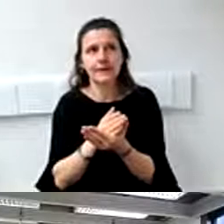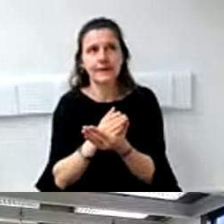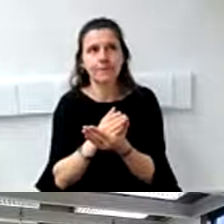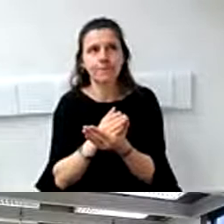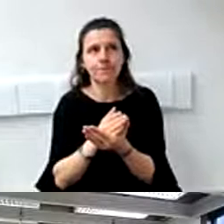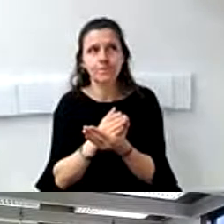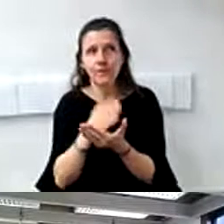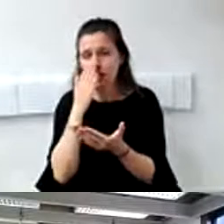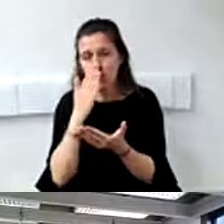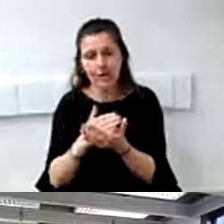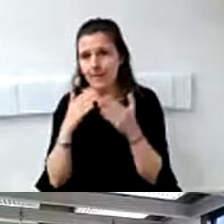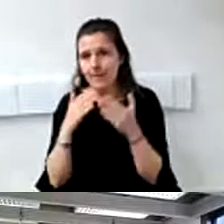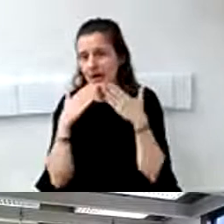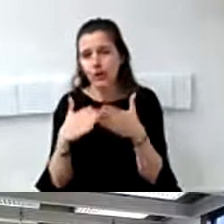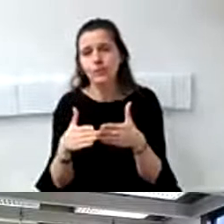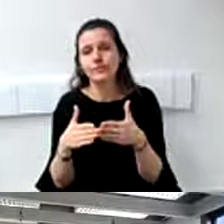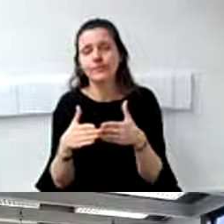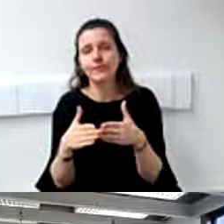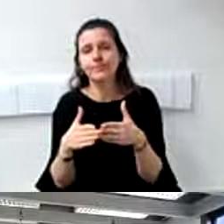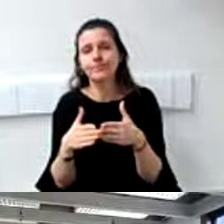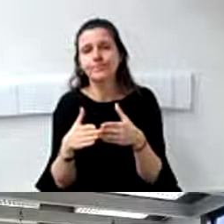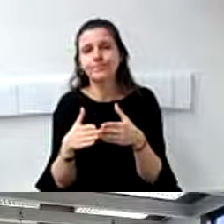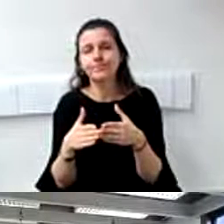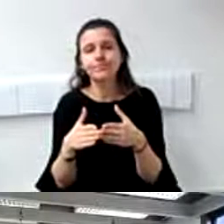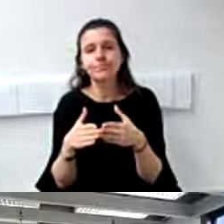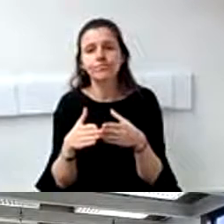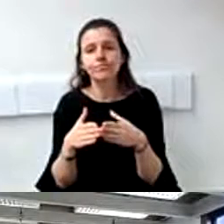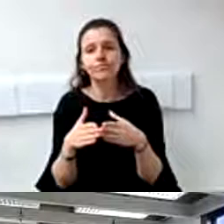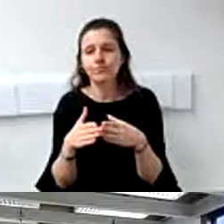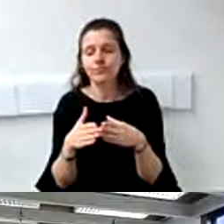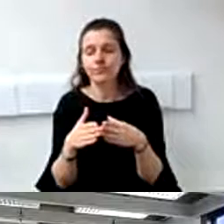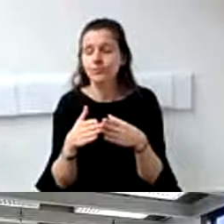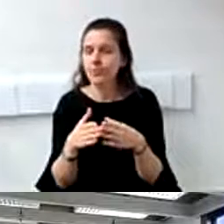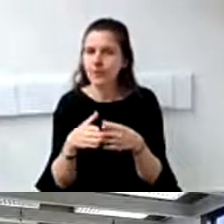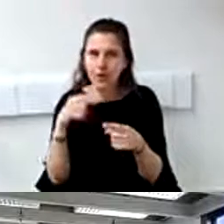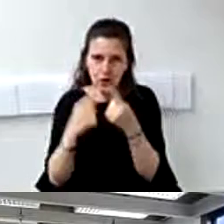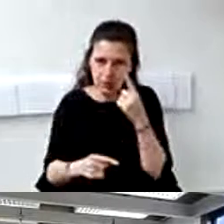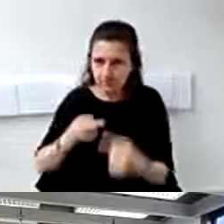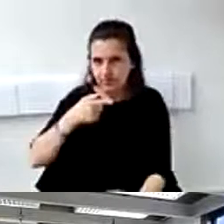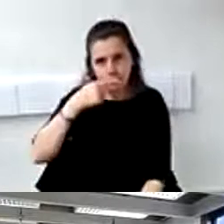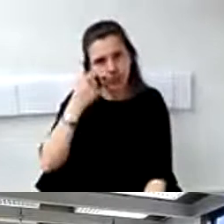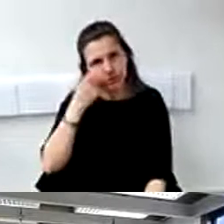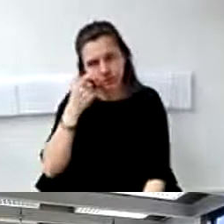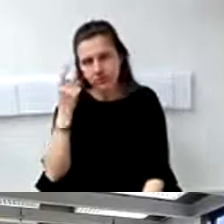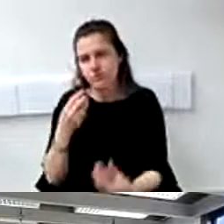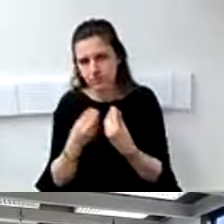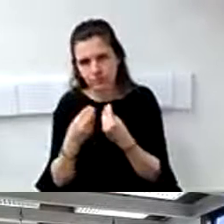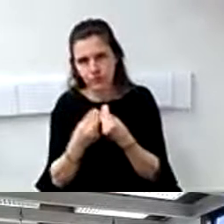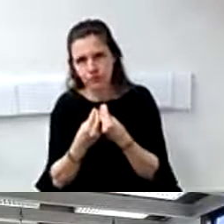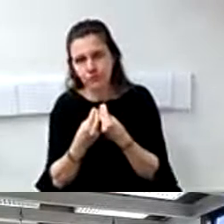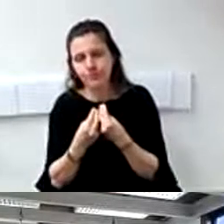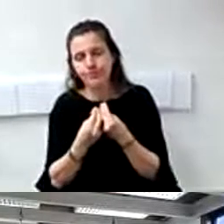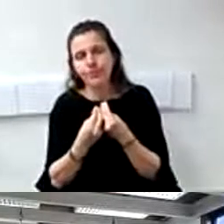que la última pregunta que tenían, que hay cosas muy interesantes acá en las resistencias a los